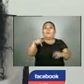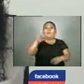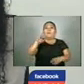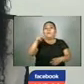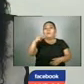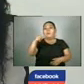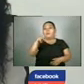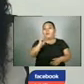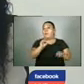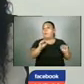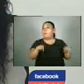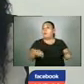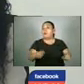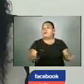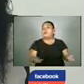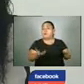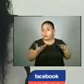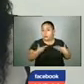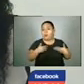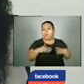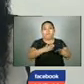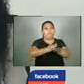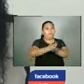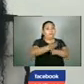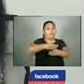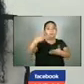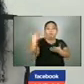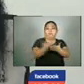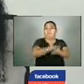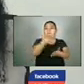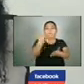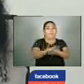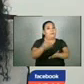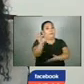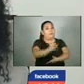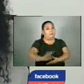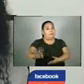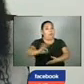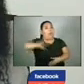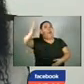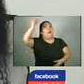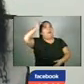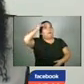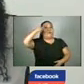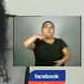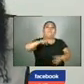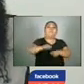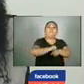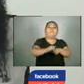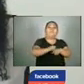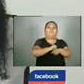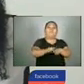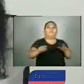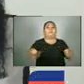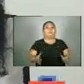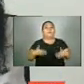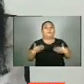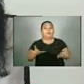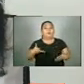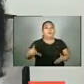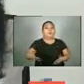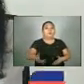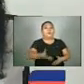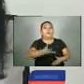permite que nosotros nos desarrollemos profesionalmente, que podamos poner en práctica nuestros conocimientos, en el hecho de que nosotros